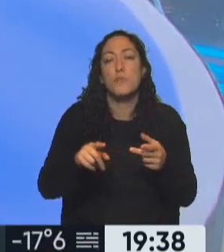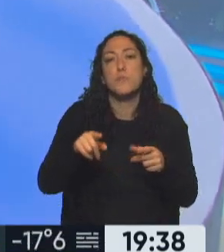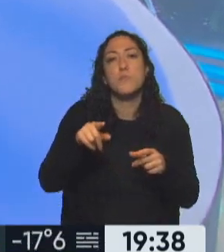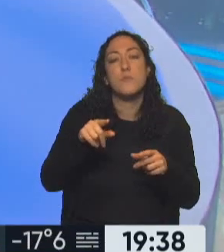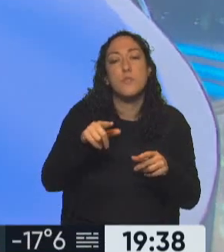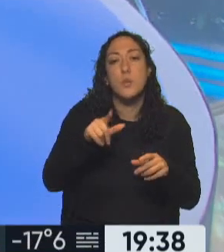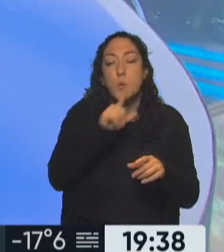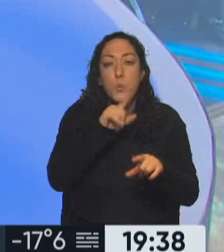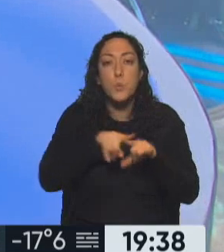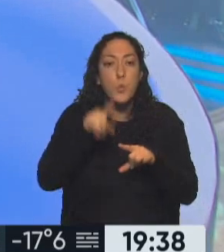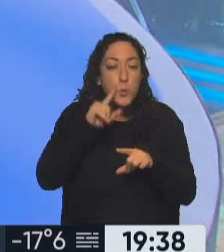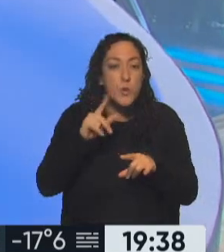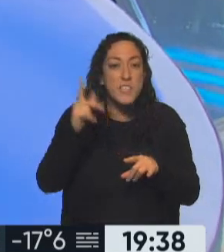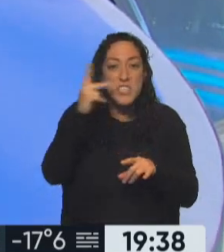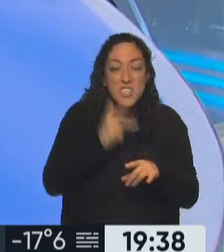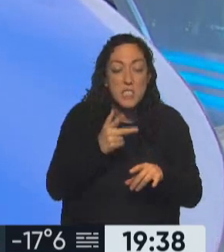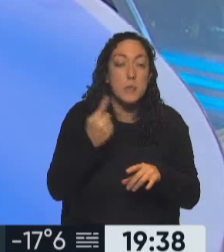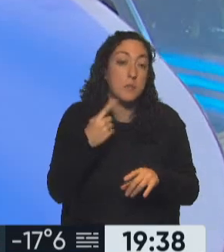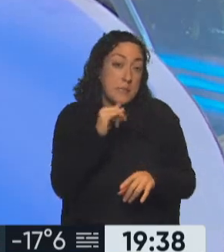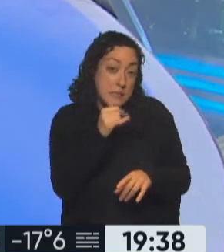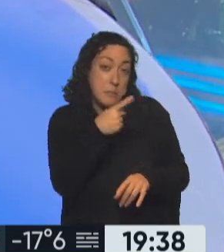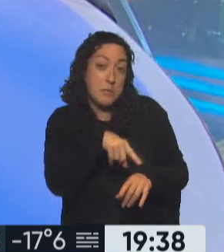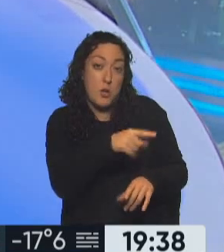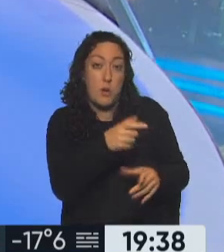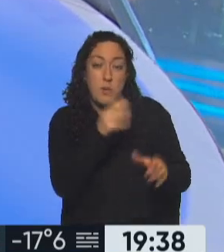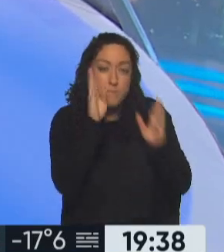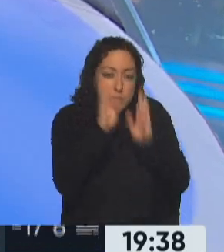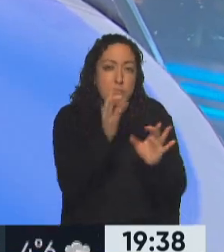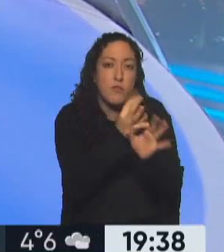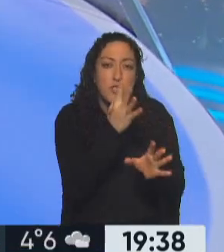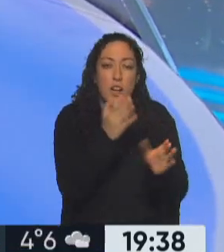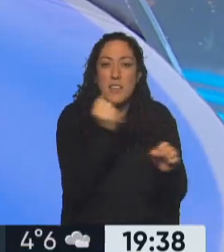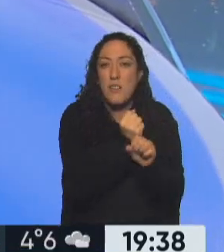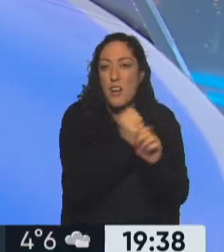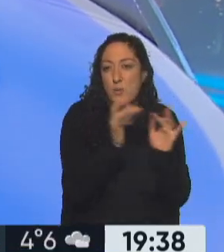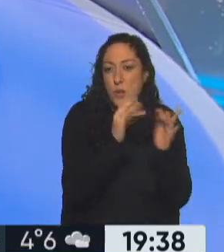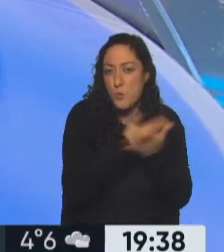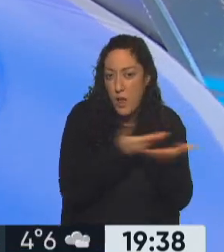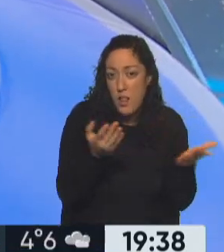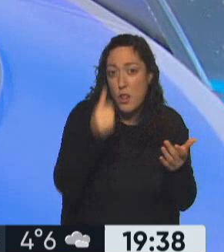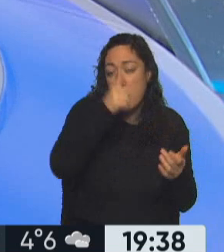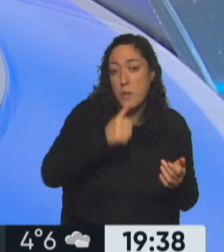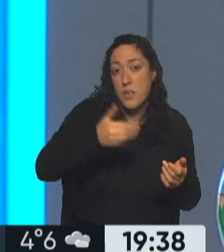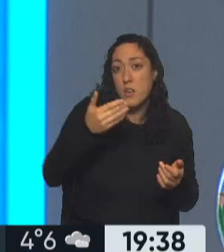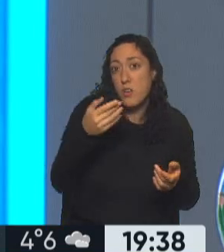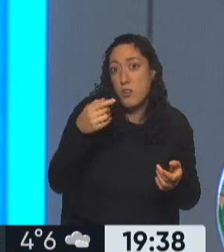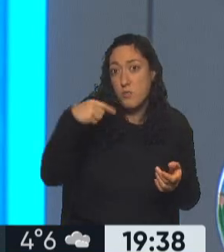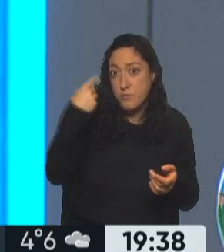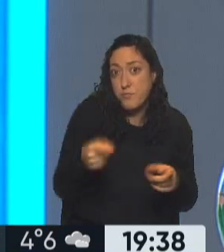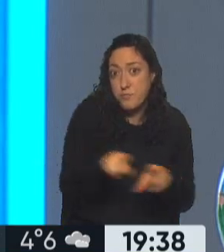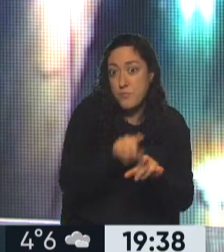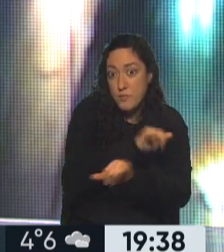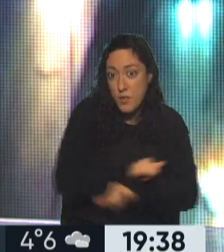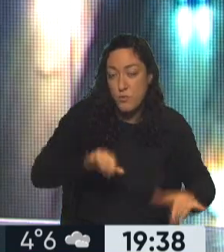ejemplo, Sergio Massa. Porque hay gente laburando para eso y con el algoritmo, Exacto. ¿no? Bueno, nos Claro, preguntábamos qué el otro día por qué los anuncios fueron por Claro. internet del domingo. Gran parte tuvo que Bueno, ver con entonces, esto.